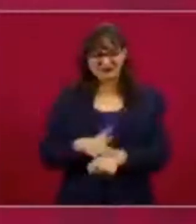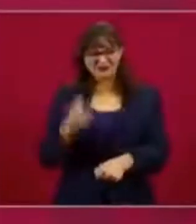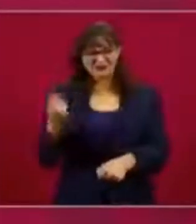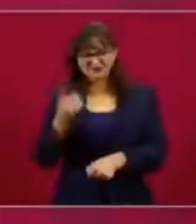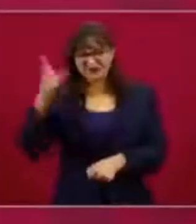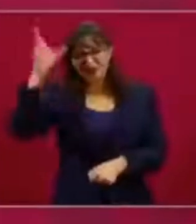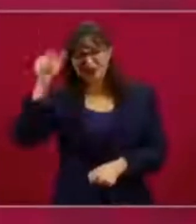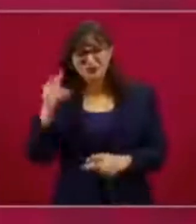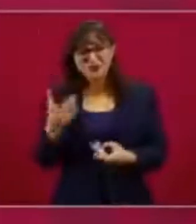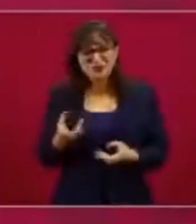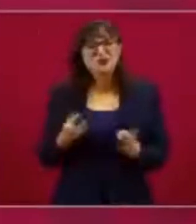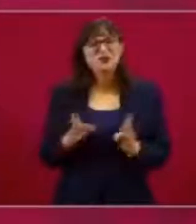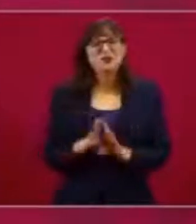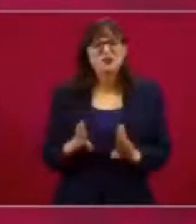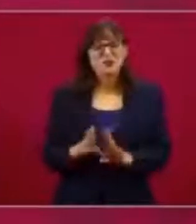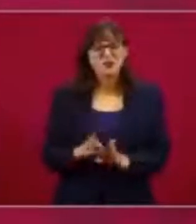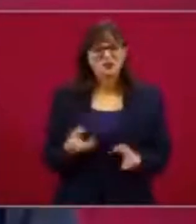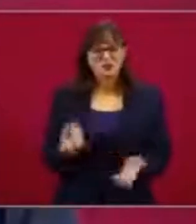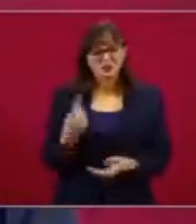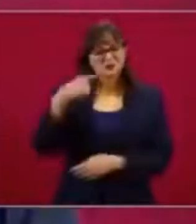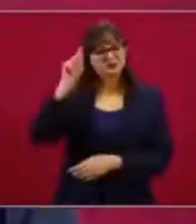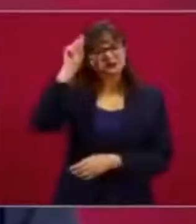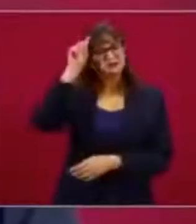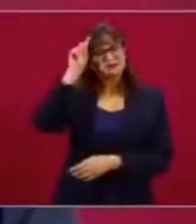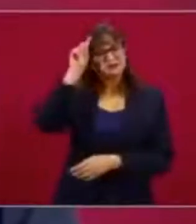acuerdo, esa operación?